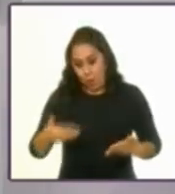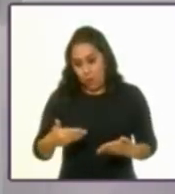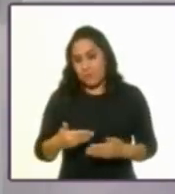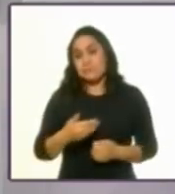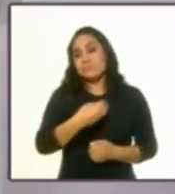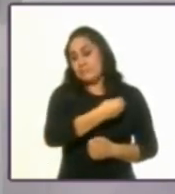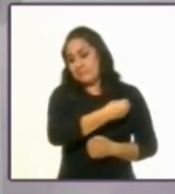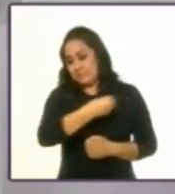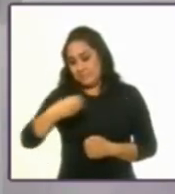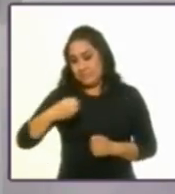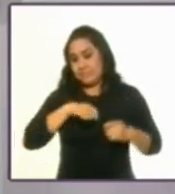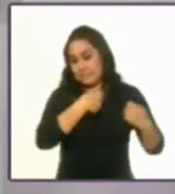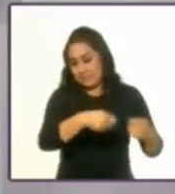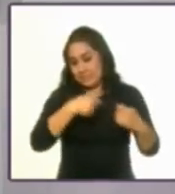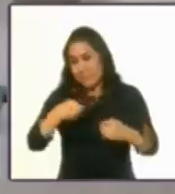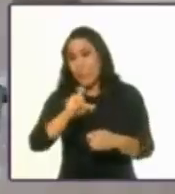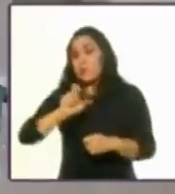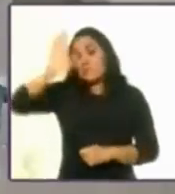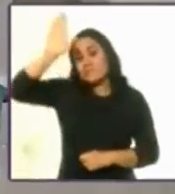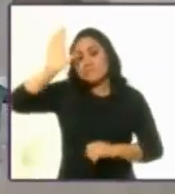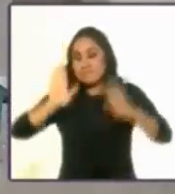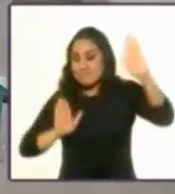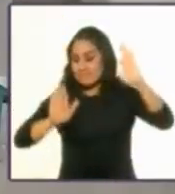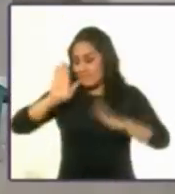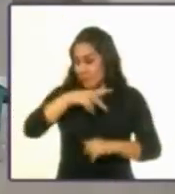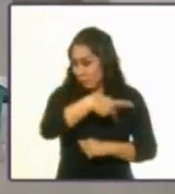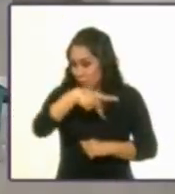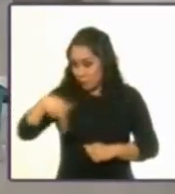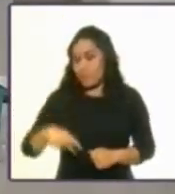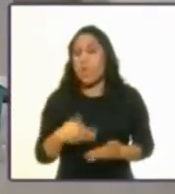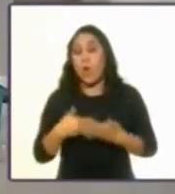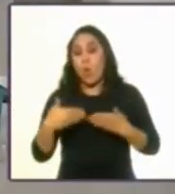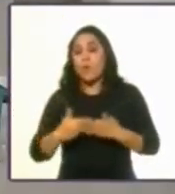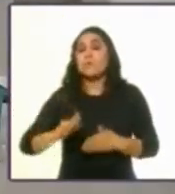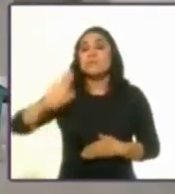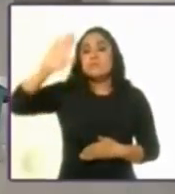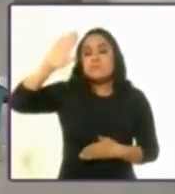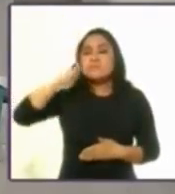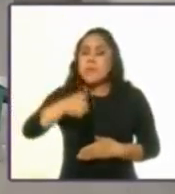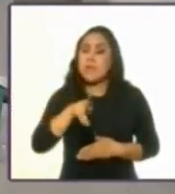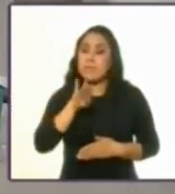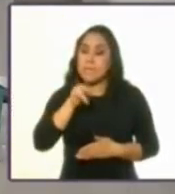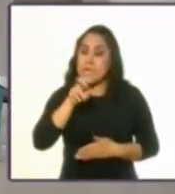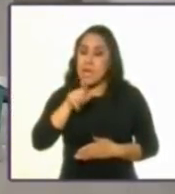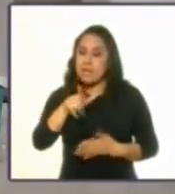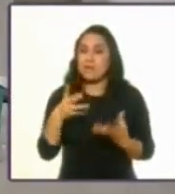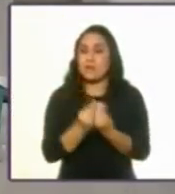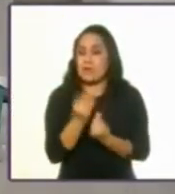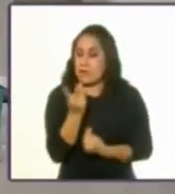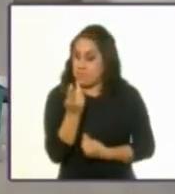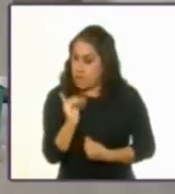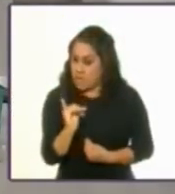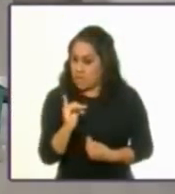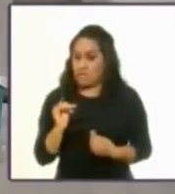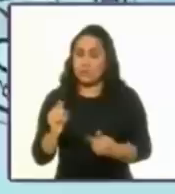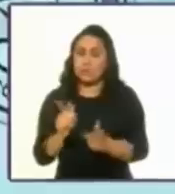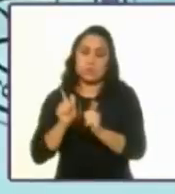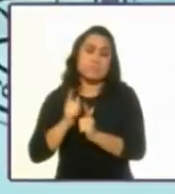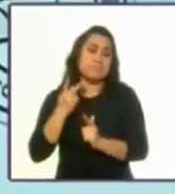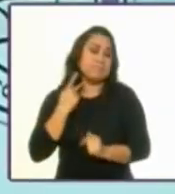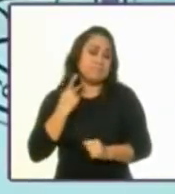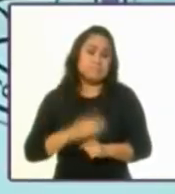el orden en el que levanten la mano tiene en este momento la voz mikel arriola el partido revolucionario institucional muy importante